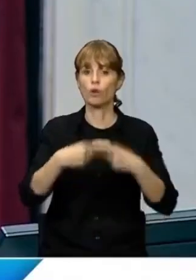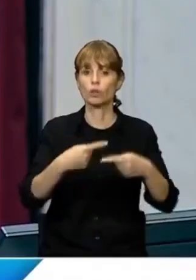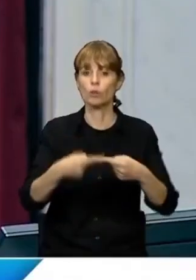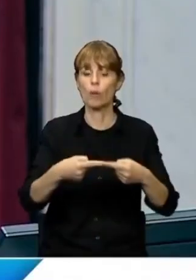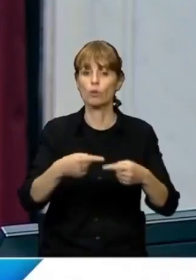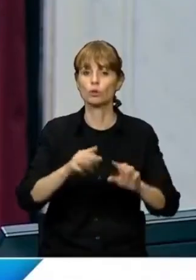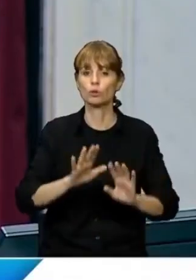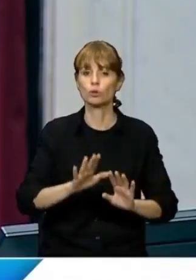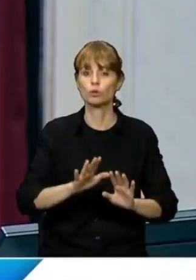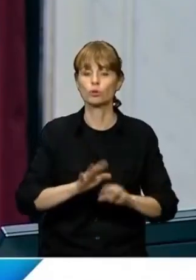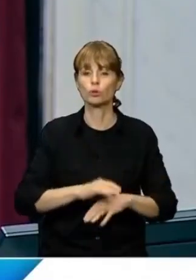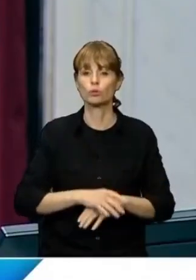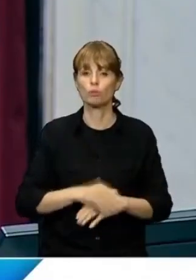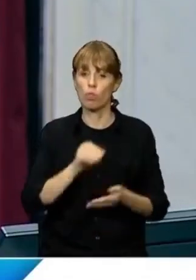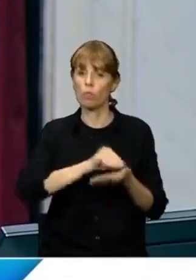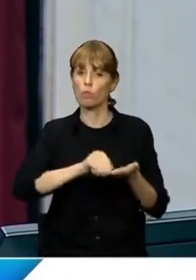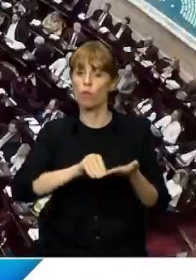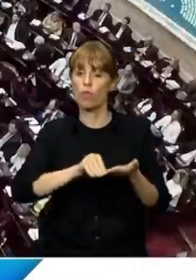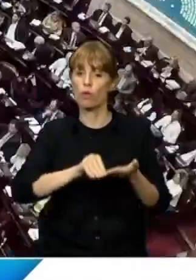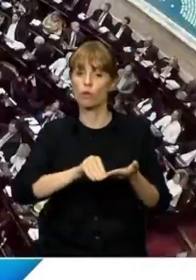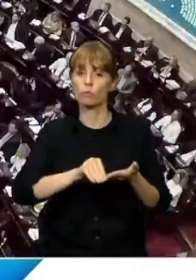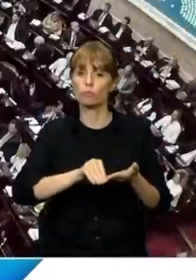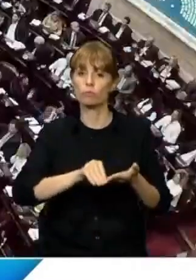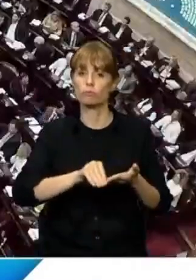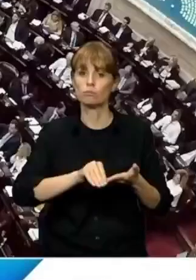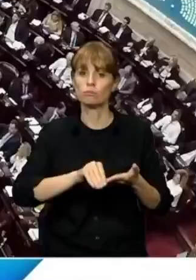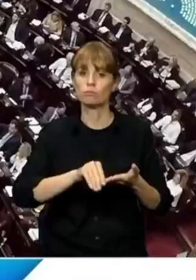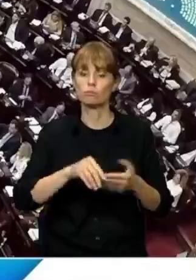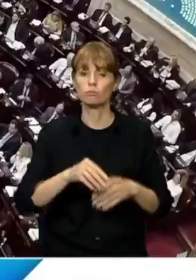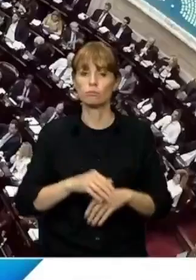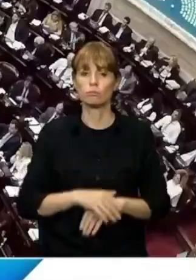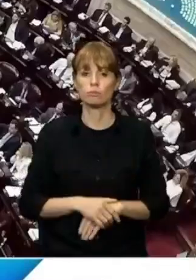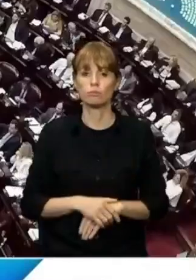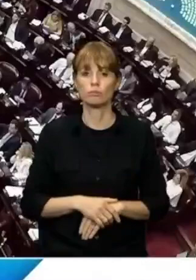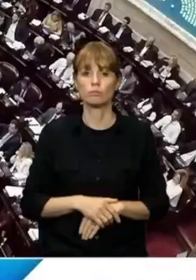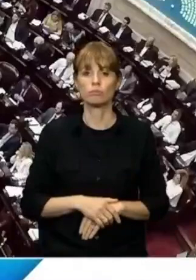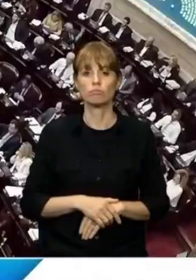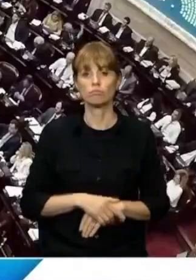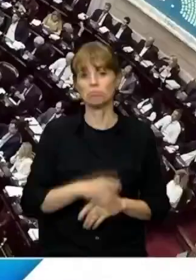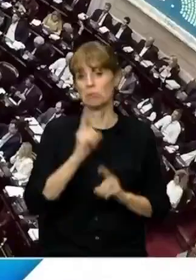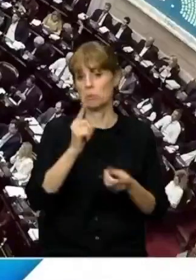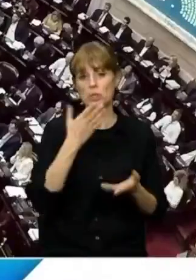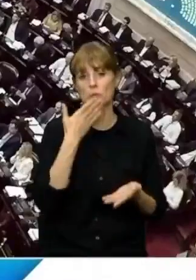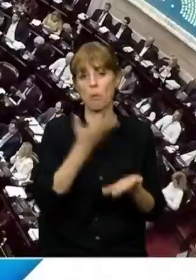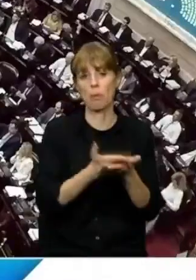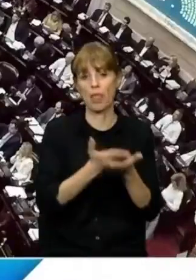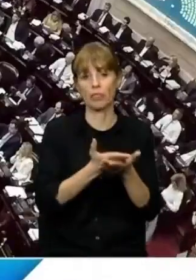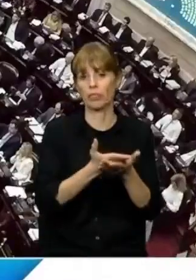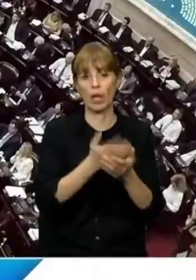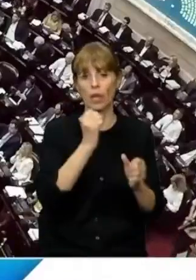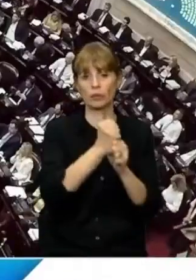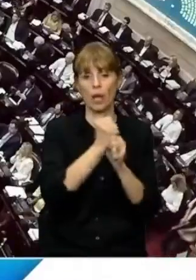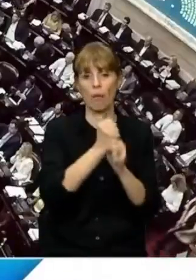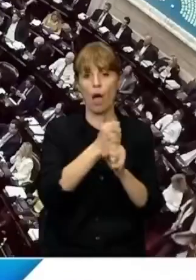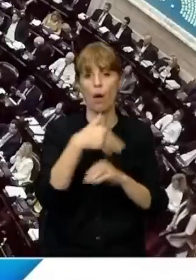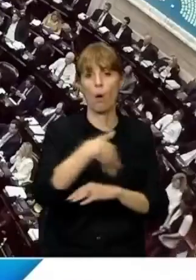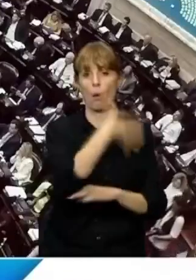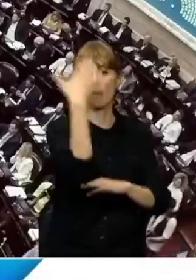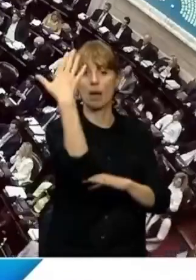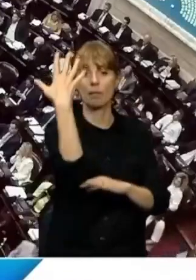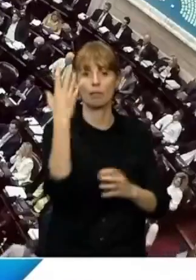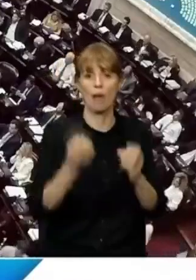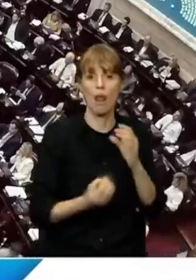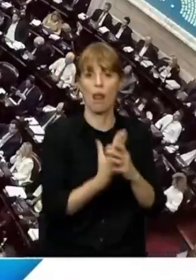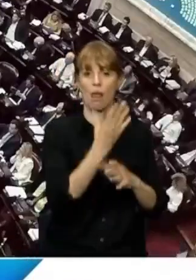Pero bueno, este es un triunfo para el gobierno, atención. Sí, ¿eh? 142 tanto, votos. Sí. Lo planteé en la reunión de labor parlamentaria de la mañana